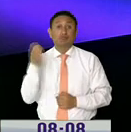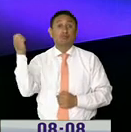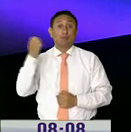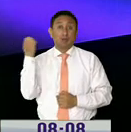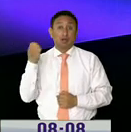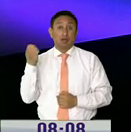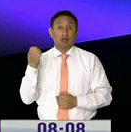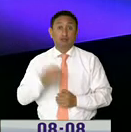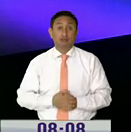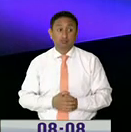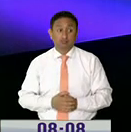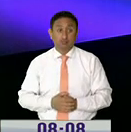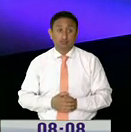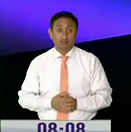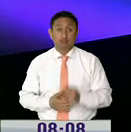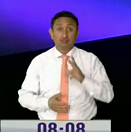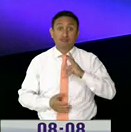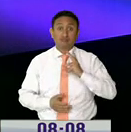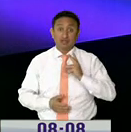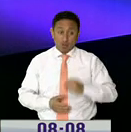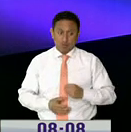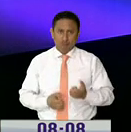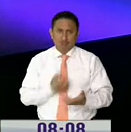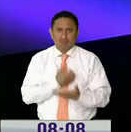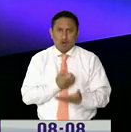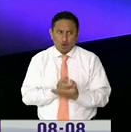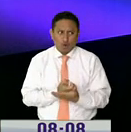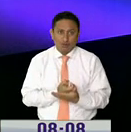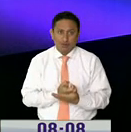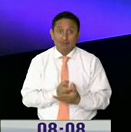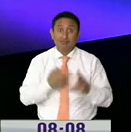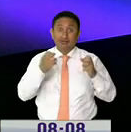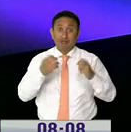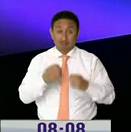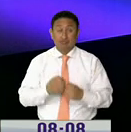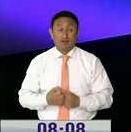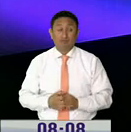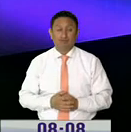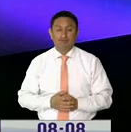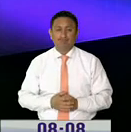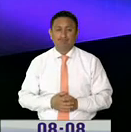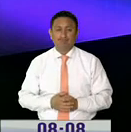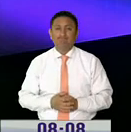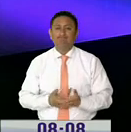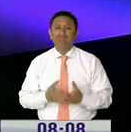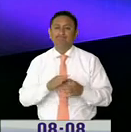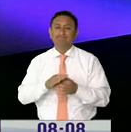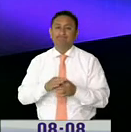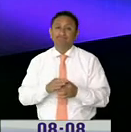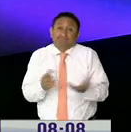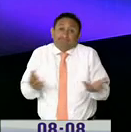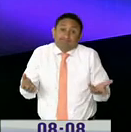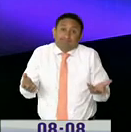emergencia, no solamente sanitaria, económica, que es el tema muy, pero muy grave. Vamos con Sofía Vintimilla.